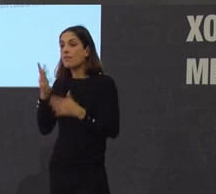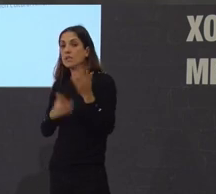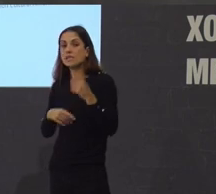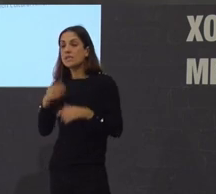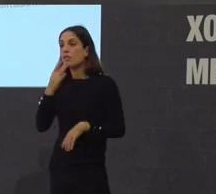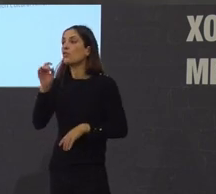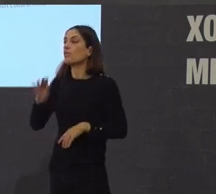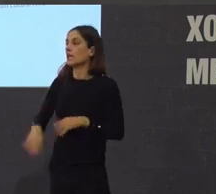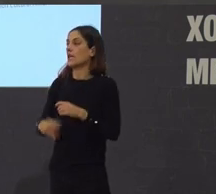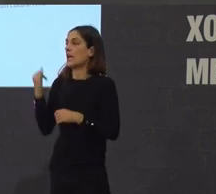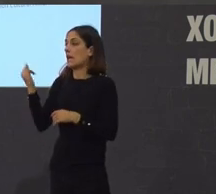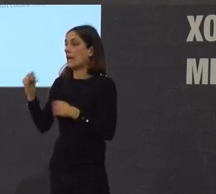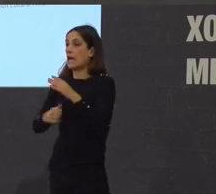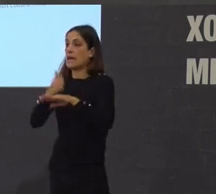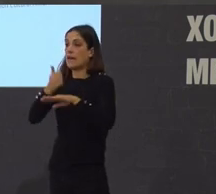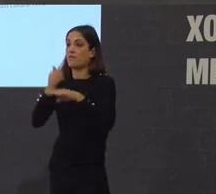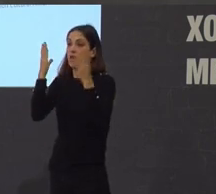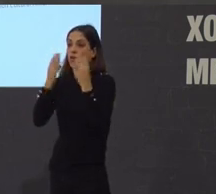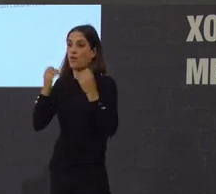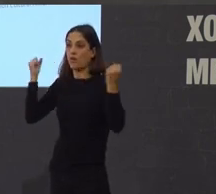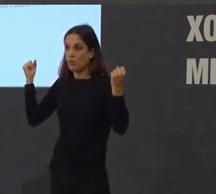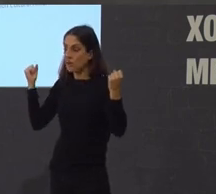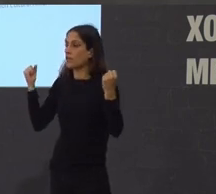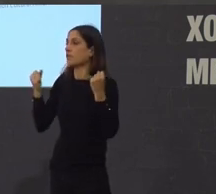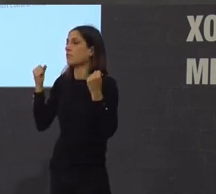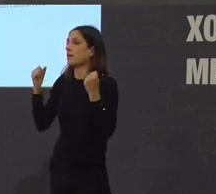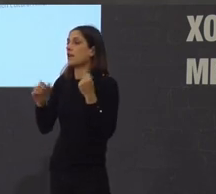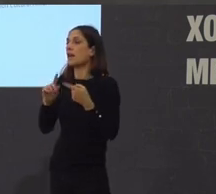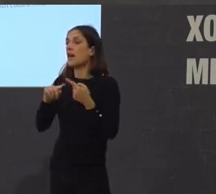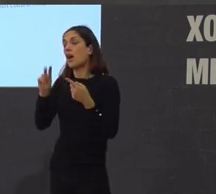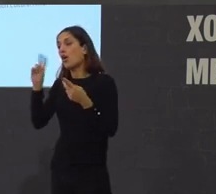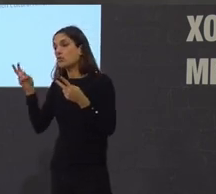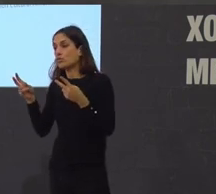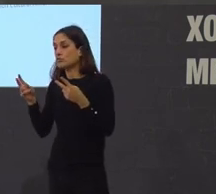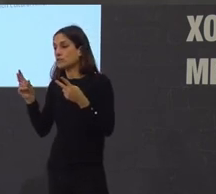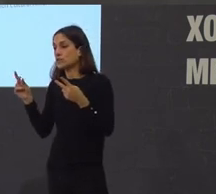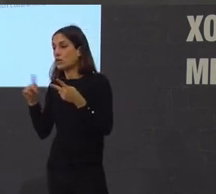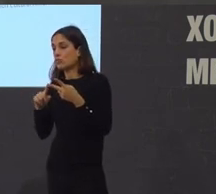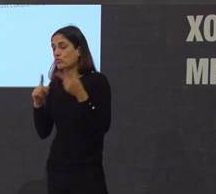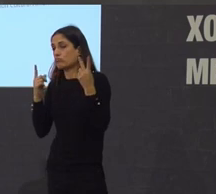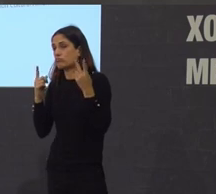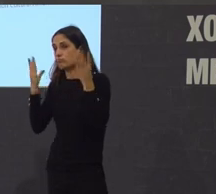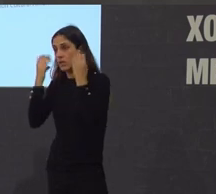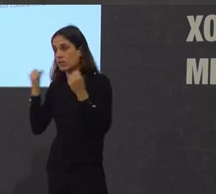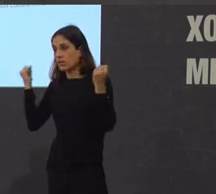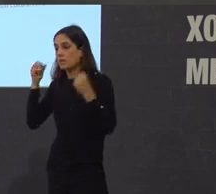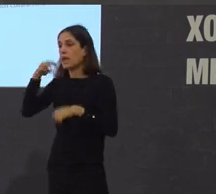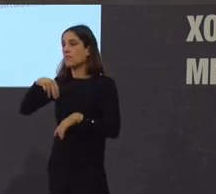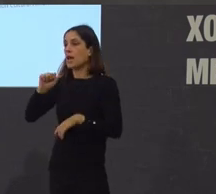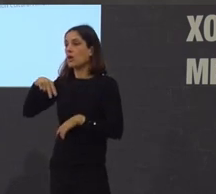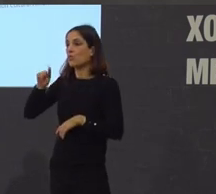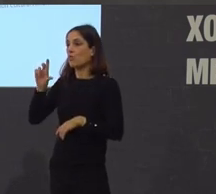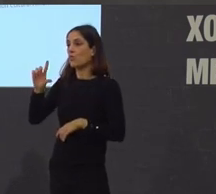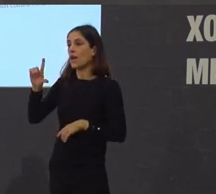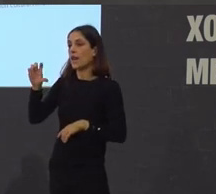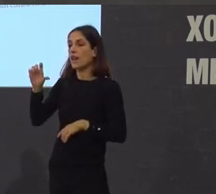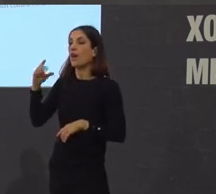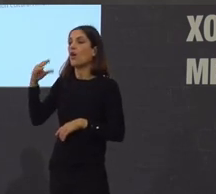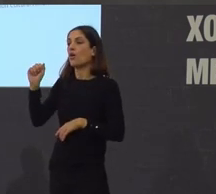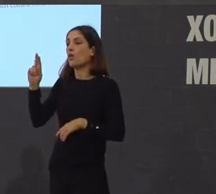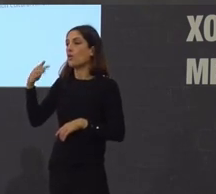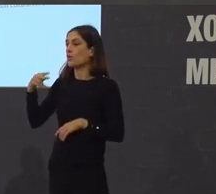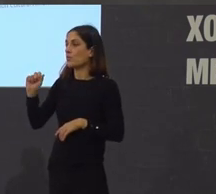jefe el comandante velarde la guardia civil un oficial que era manuel oficial del civic una curva afrodisio menéndez o